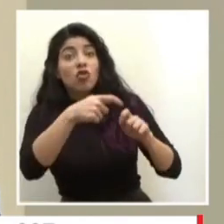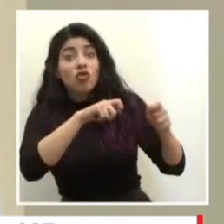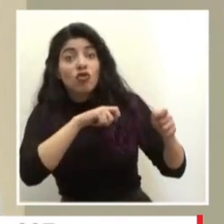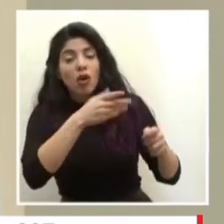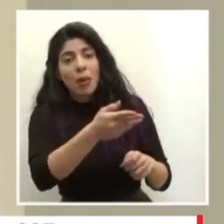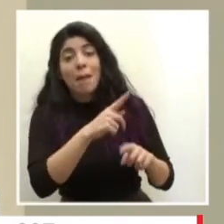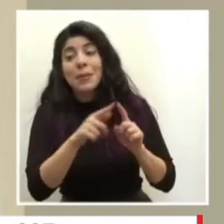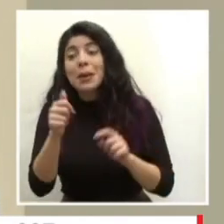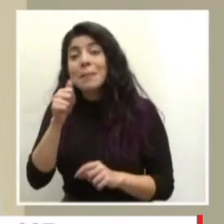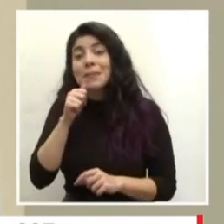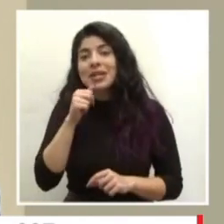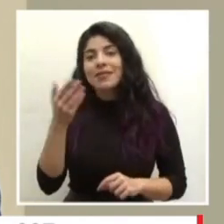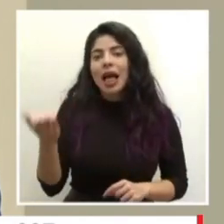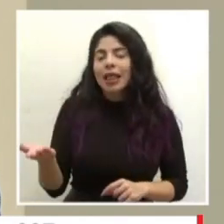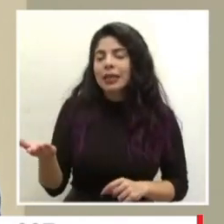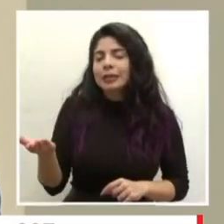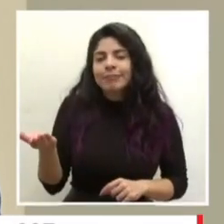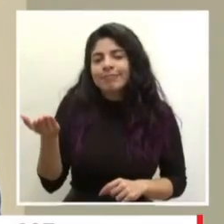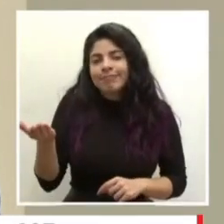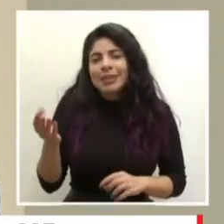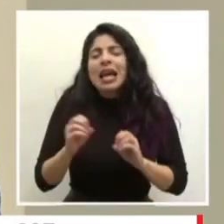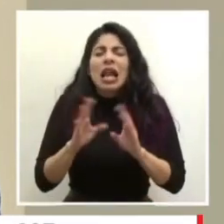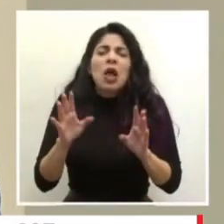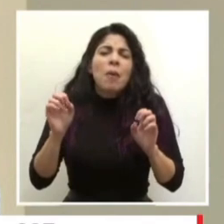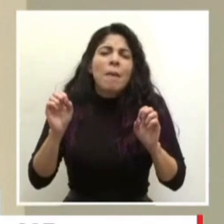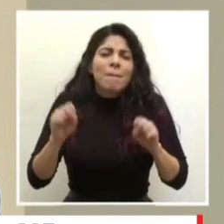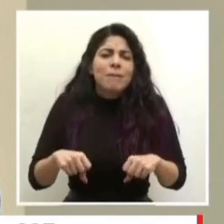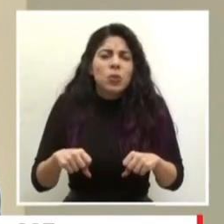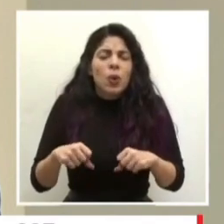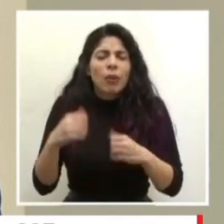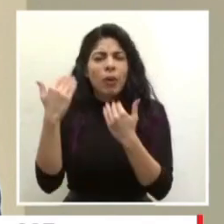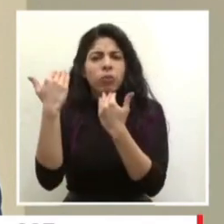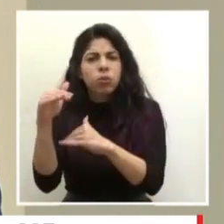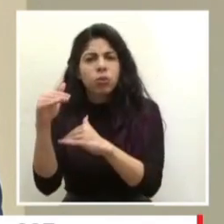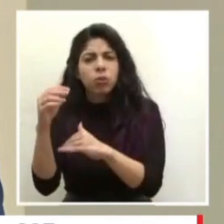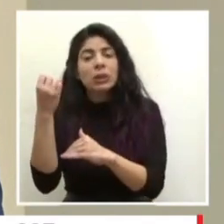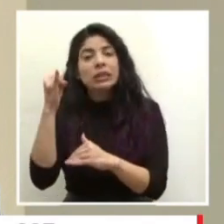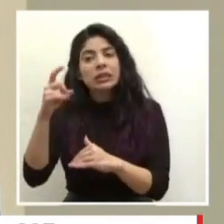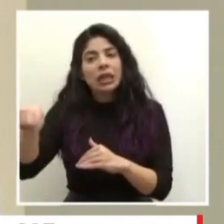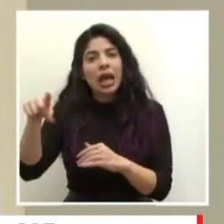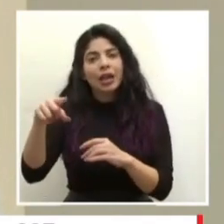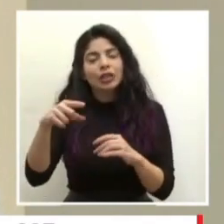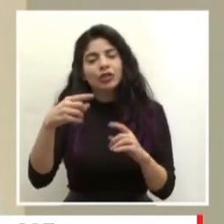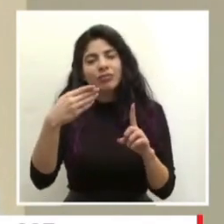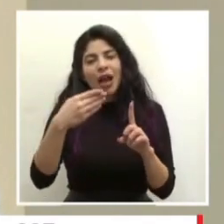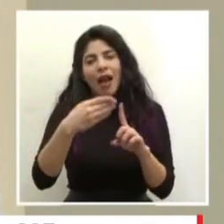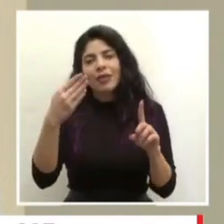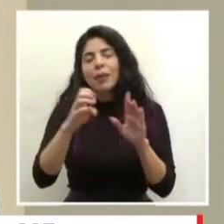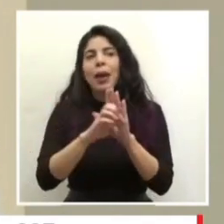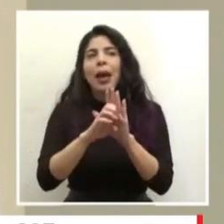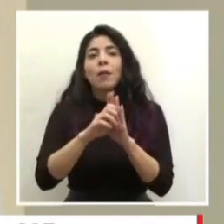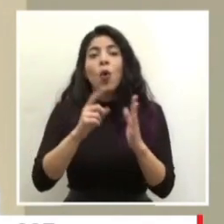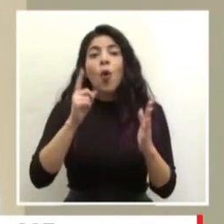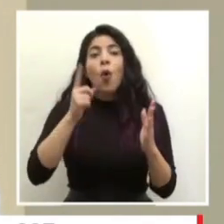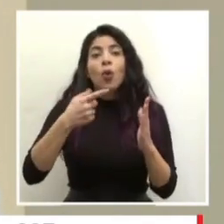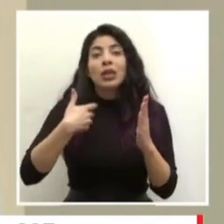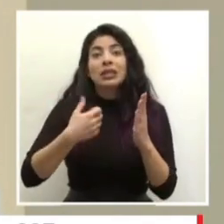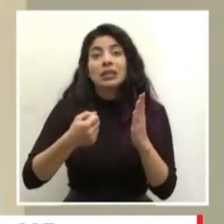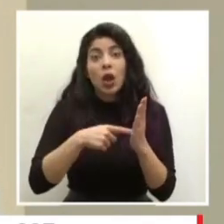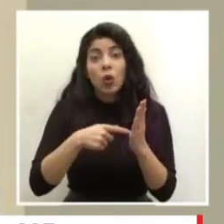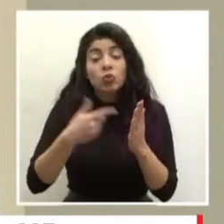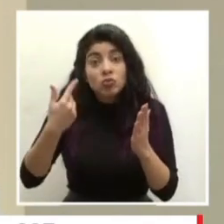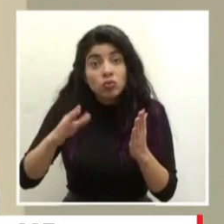los ámbitos privados, ahí claro que se pueden poner medidas, sobre todo si están contraviniendo situaciones, por ejemplo, una orden sanitaria, donde ya hay